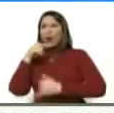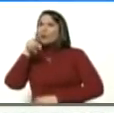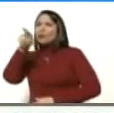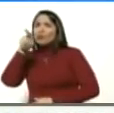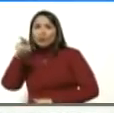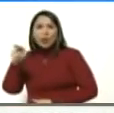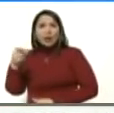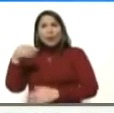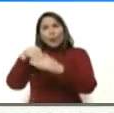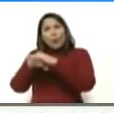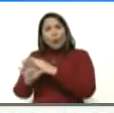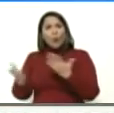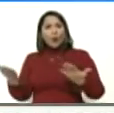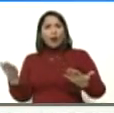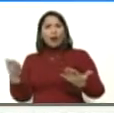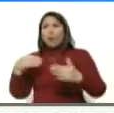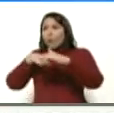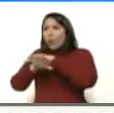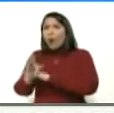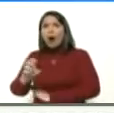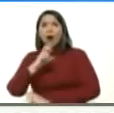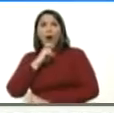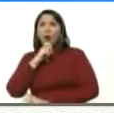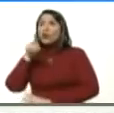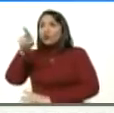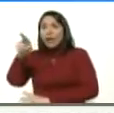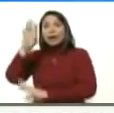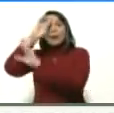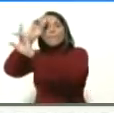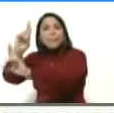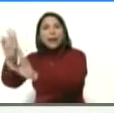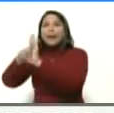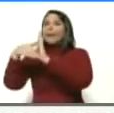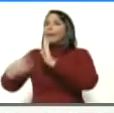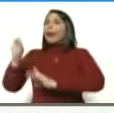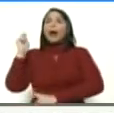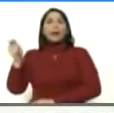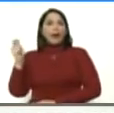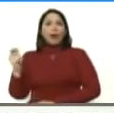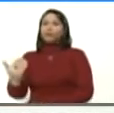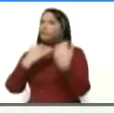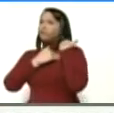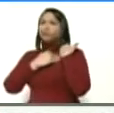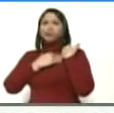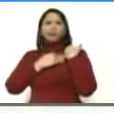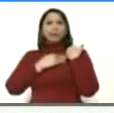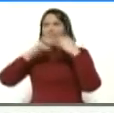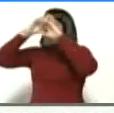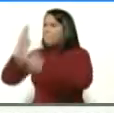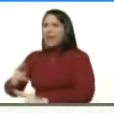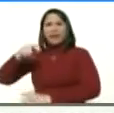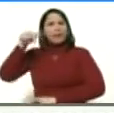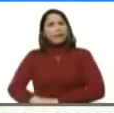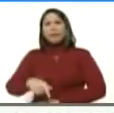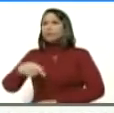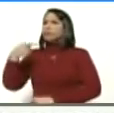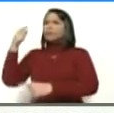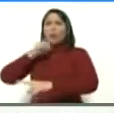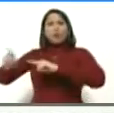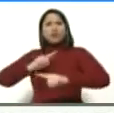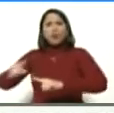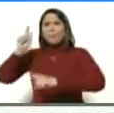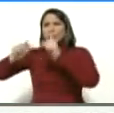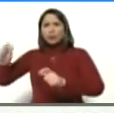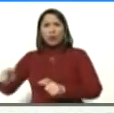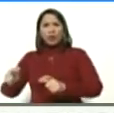depositario, usted lo que hace es guardar oro, limítese a su tarea y limítese a cumplir las órdenes de sus clientes, que es